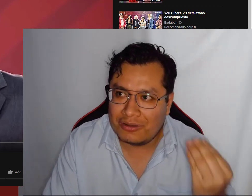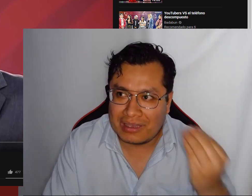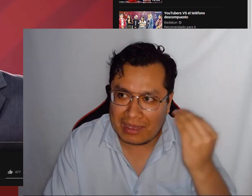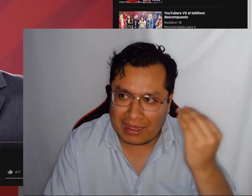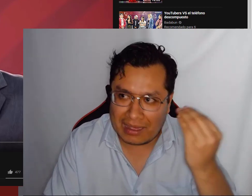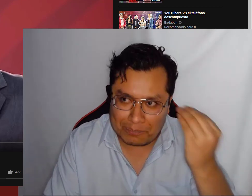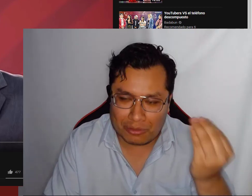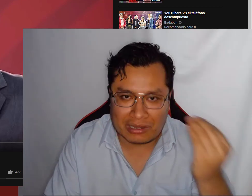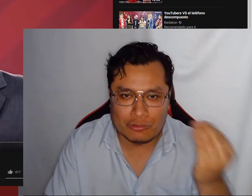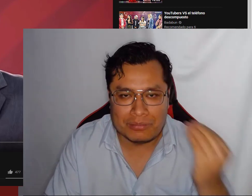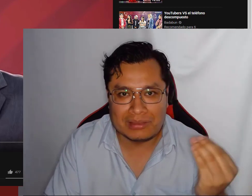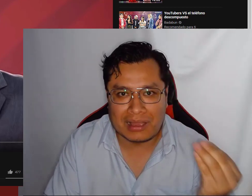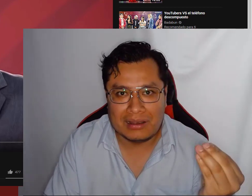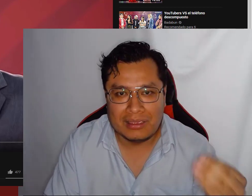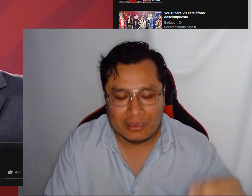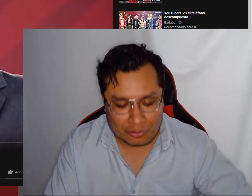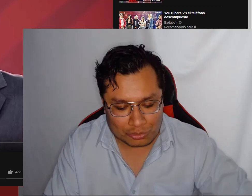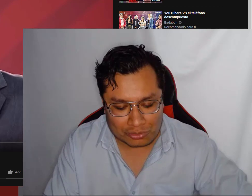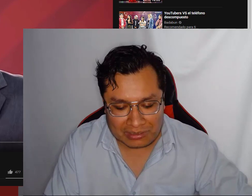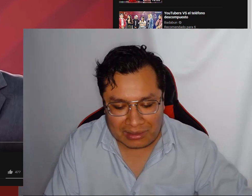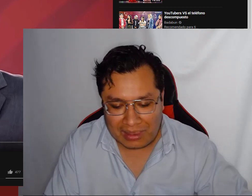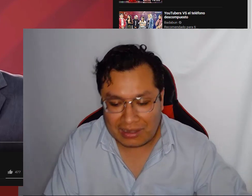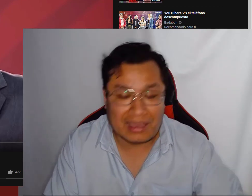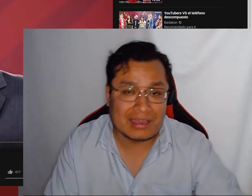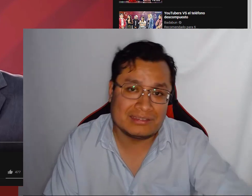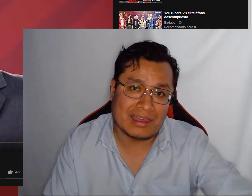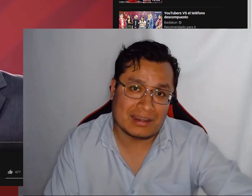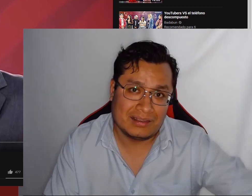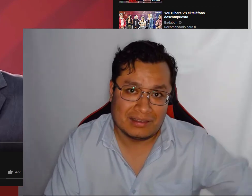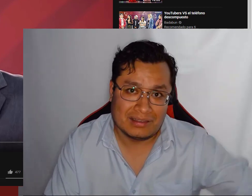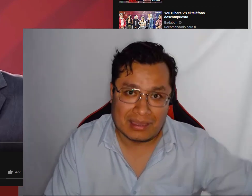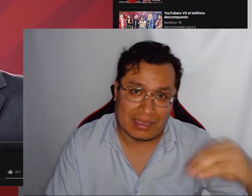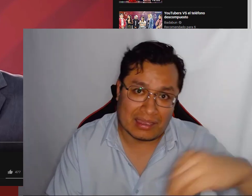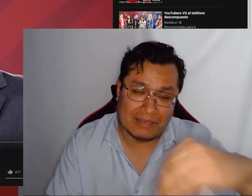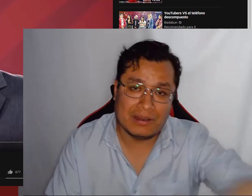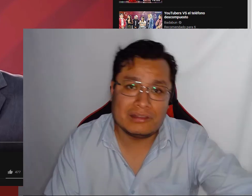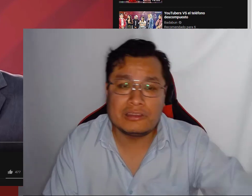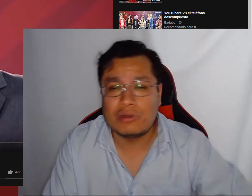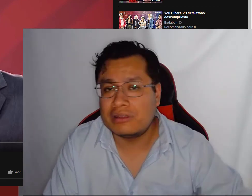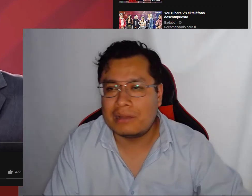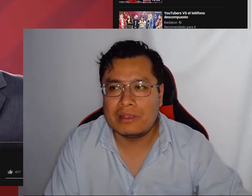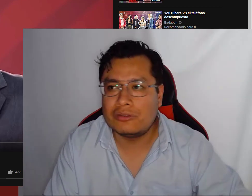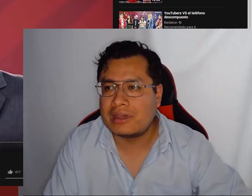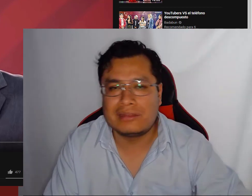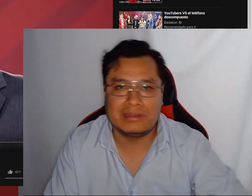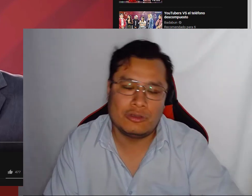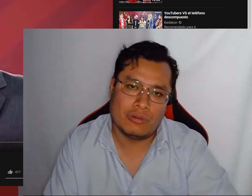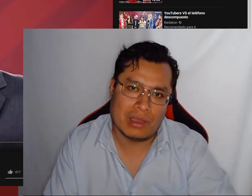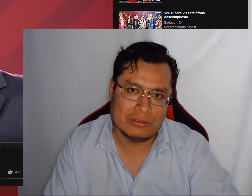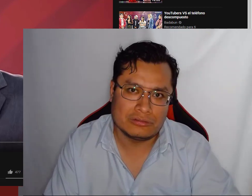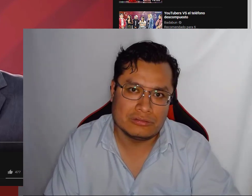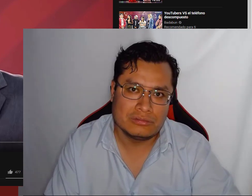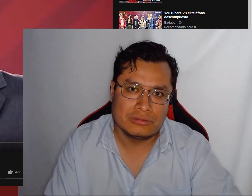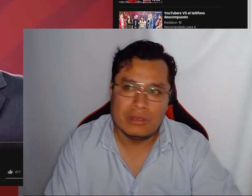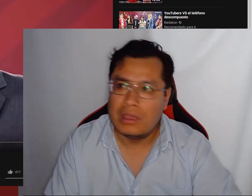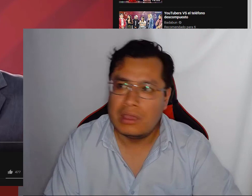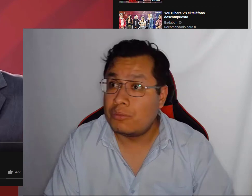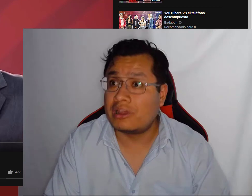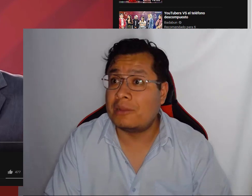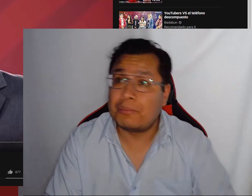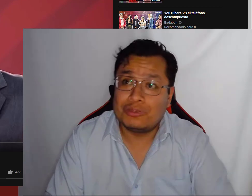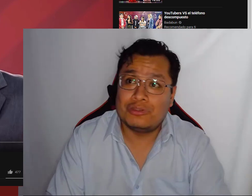considero que hasta por salud mental un docente tendría que estar en diferentes escuelas al menos cada cinco años